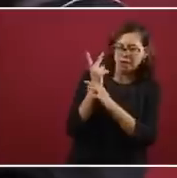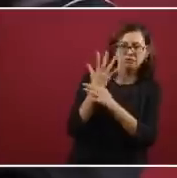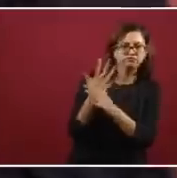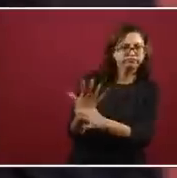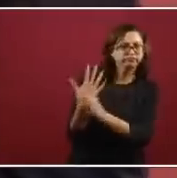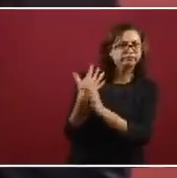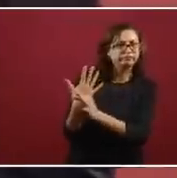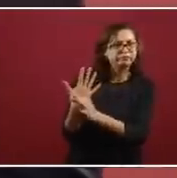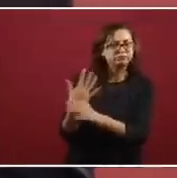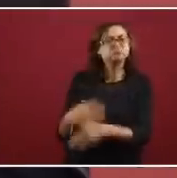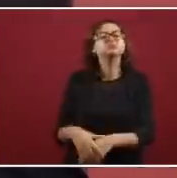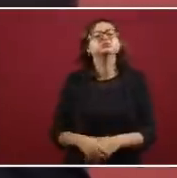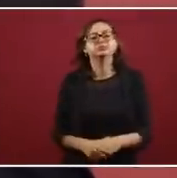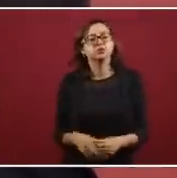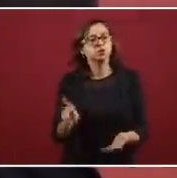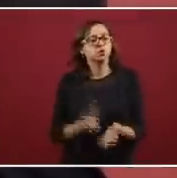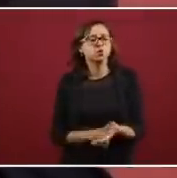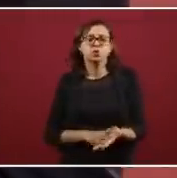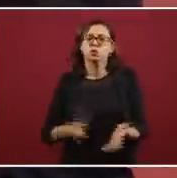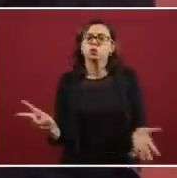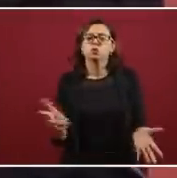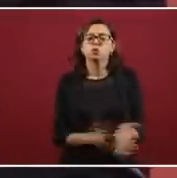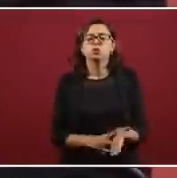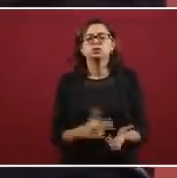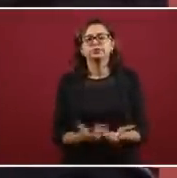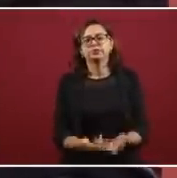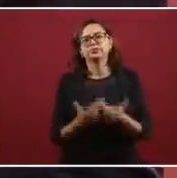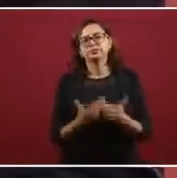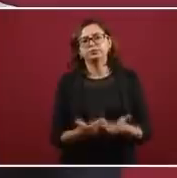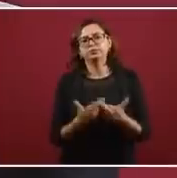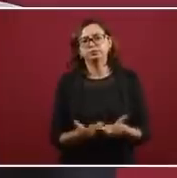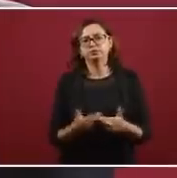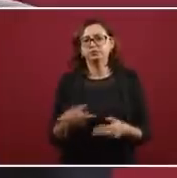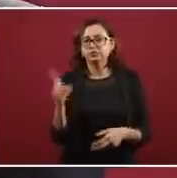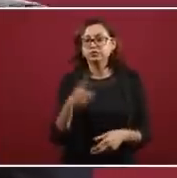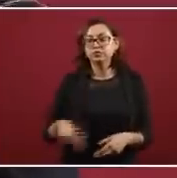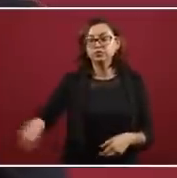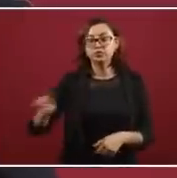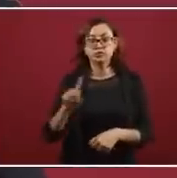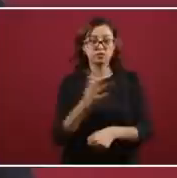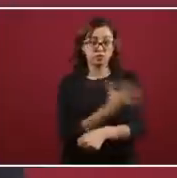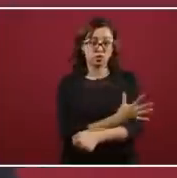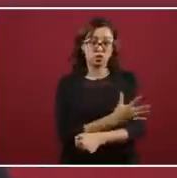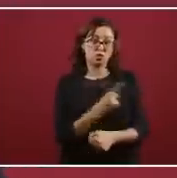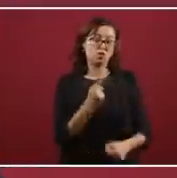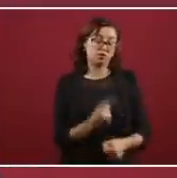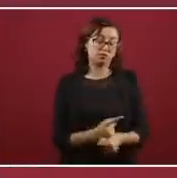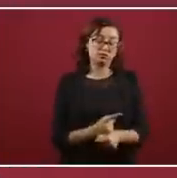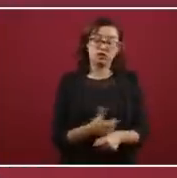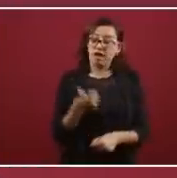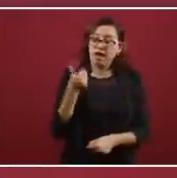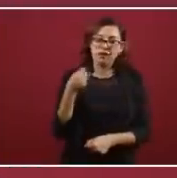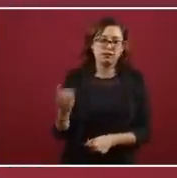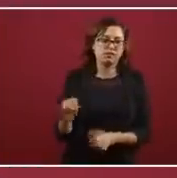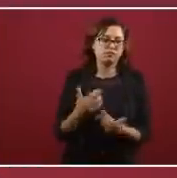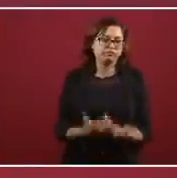La mayor riqueza de México es la honestidad de su pueblo.